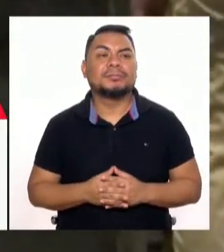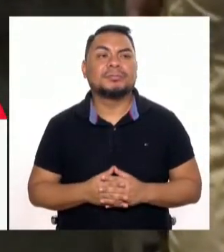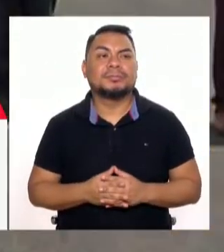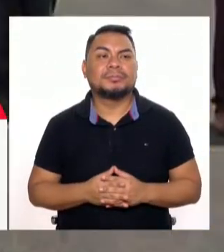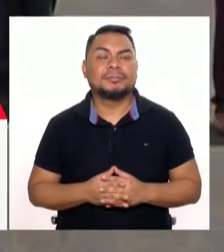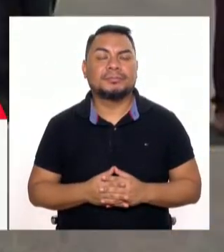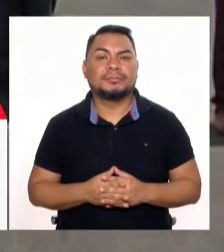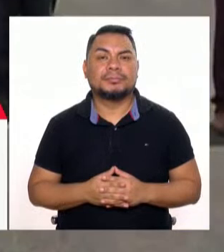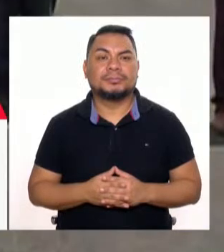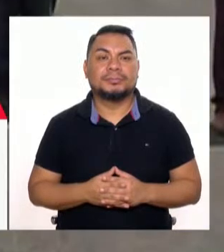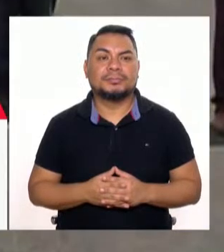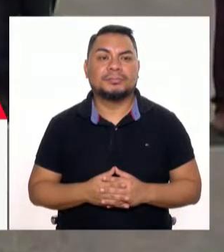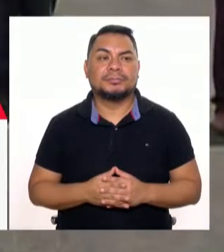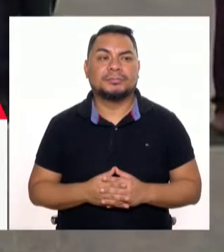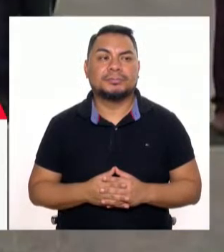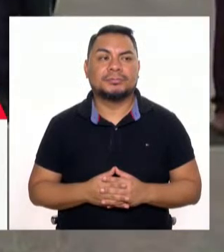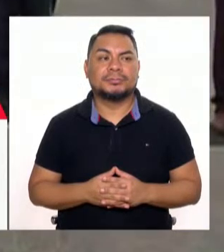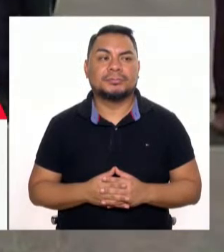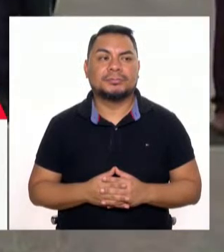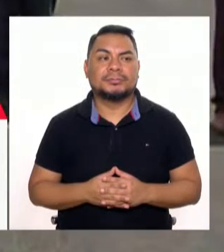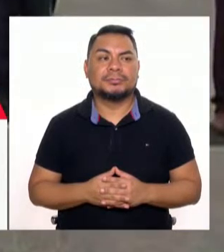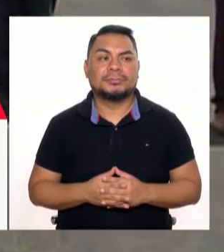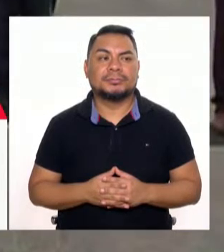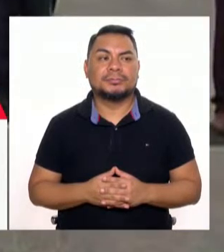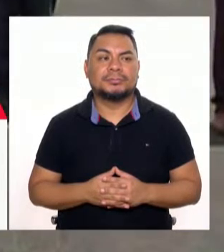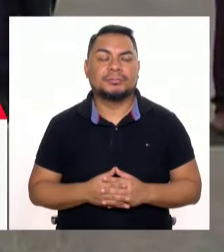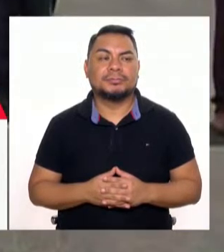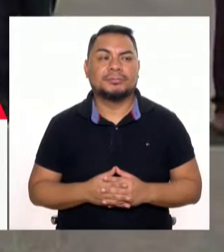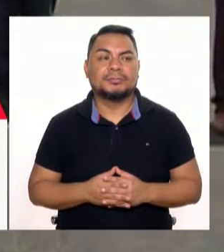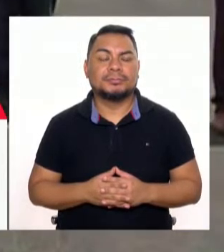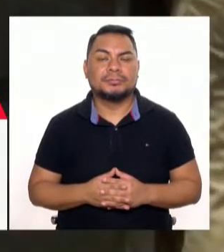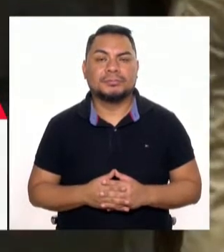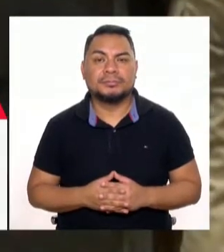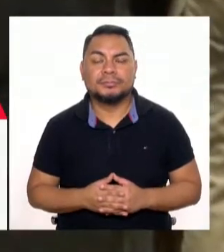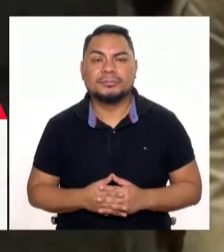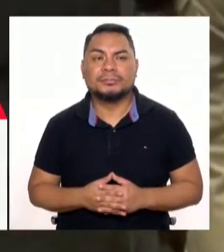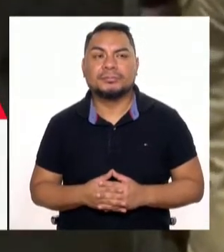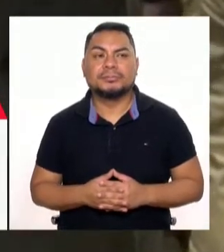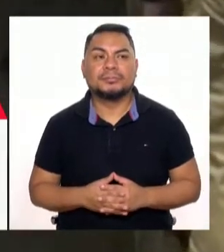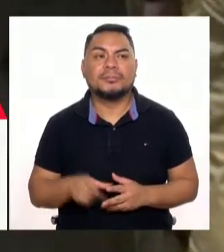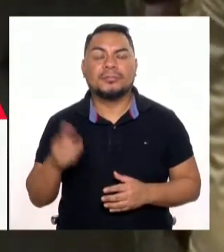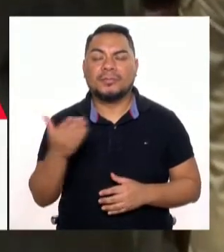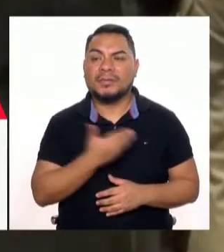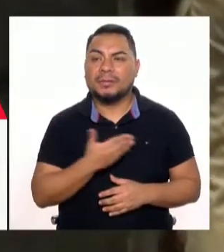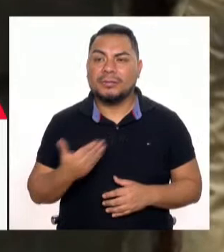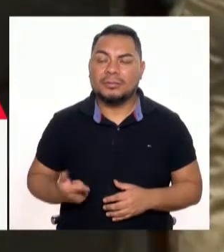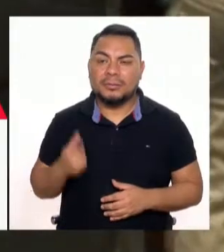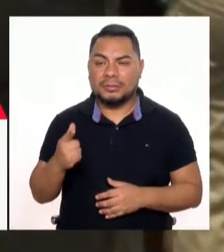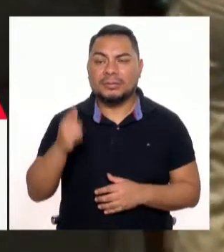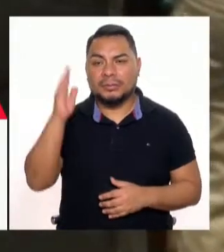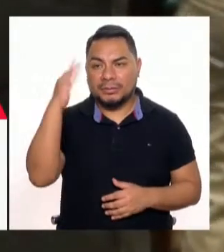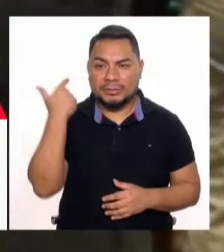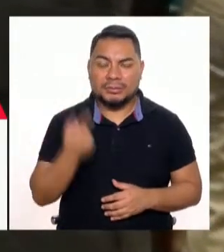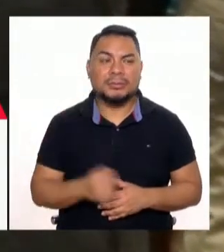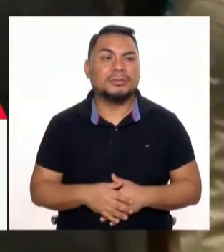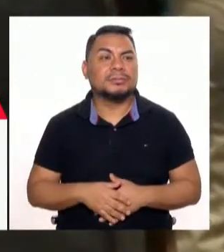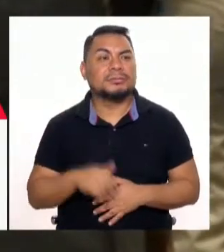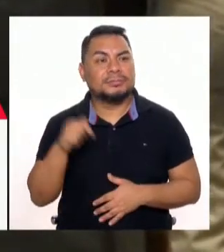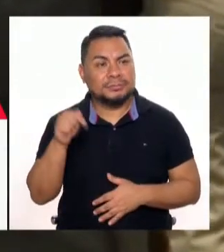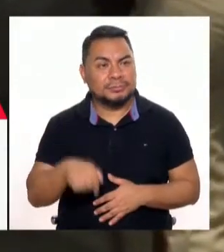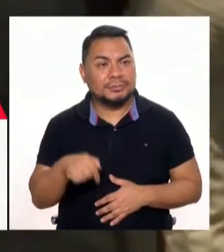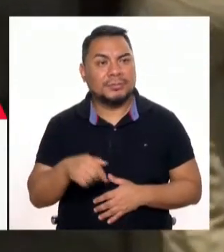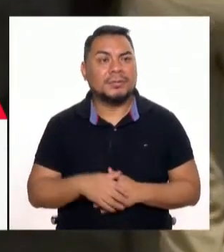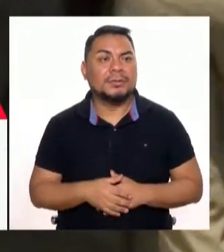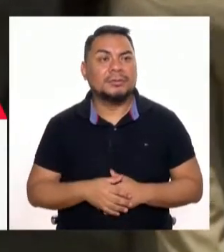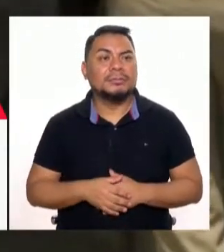el día de hoy aquí señora presidenta Dina boluarte aquí por